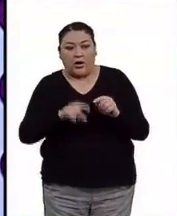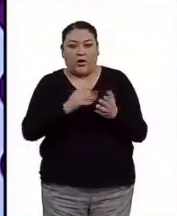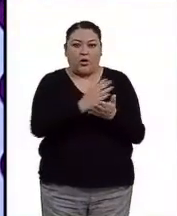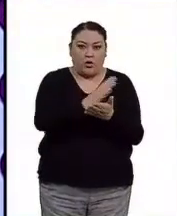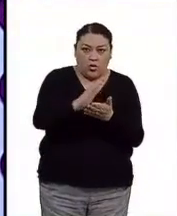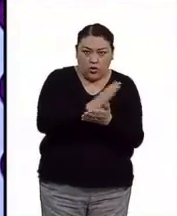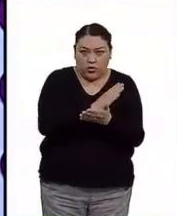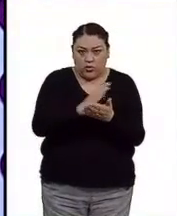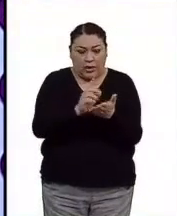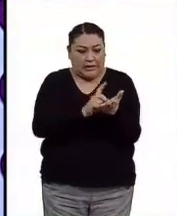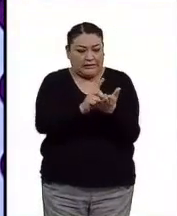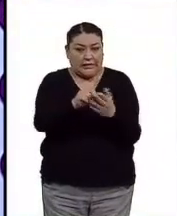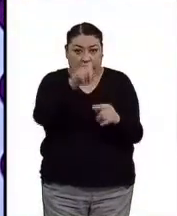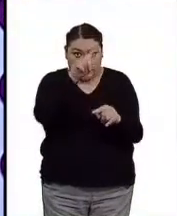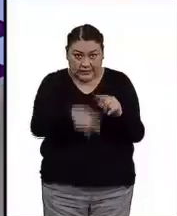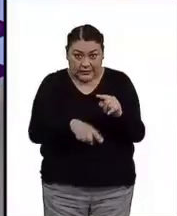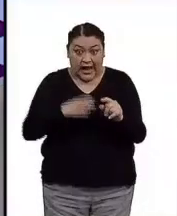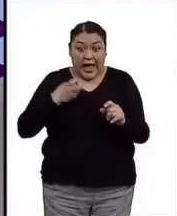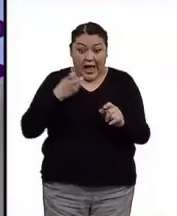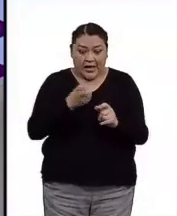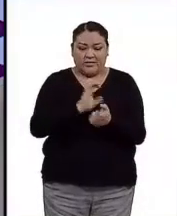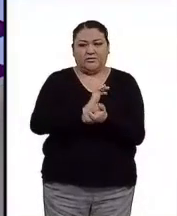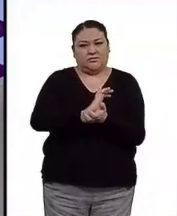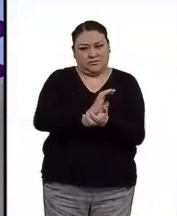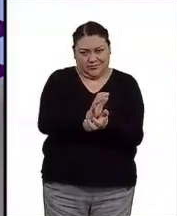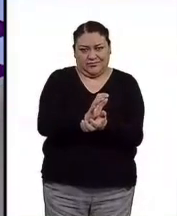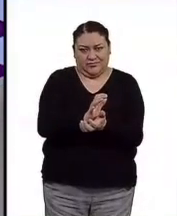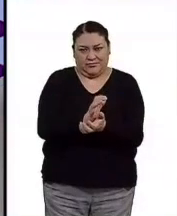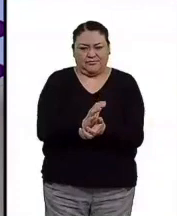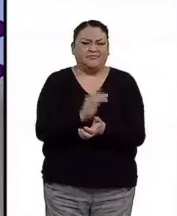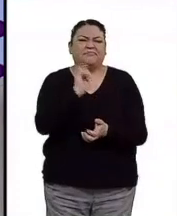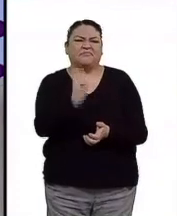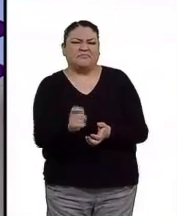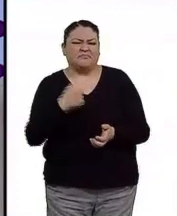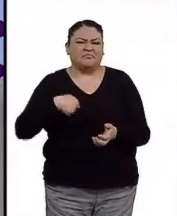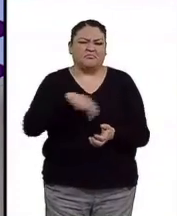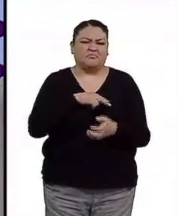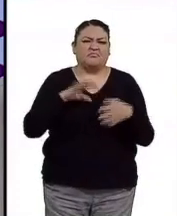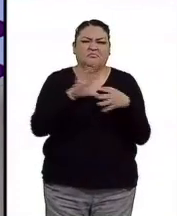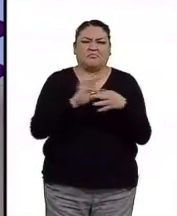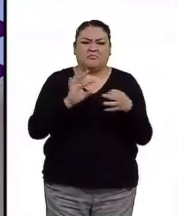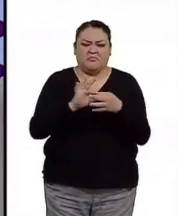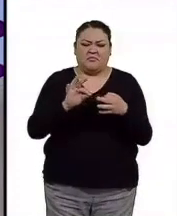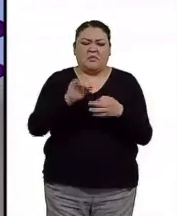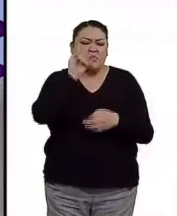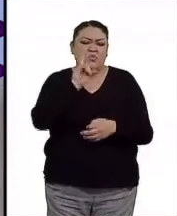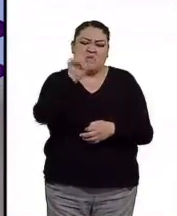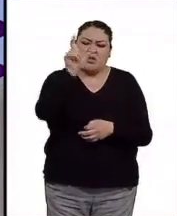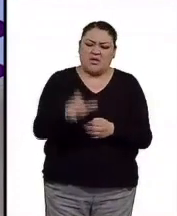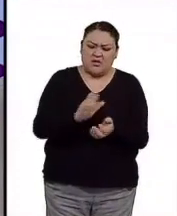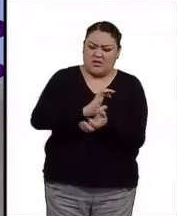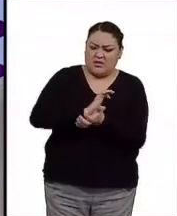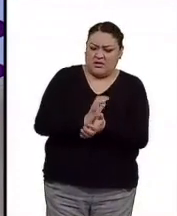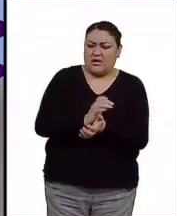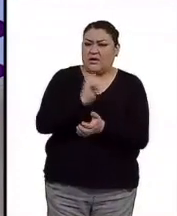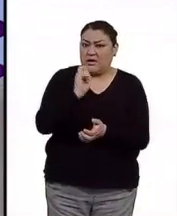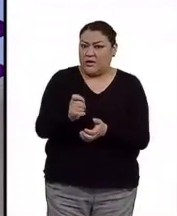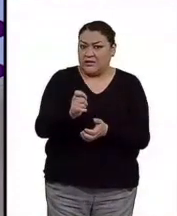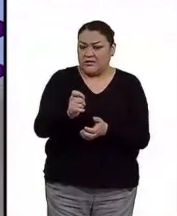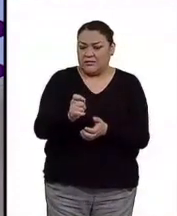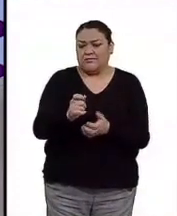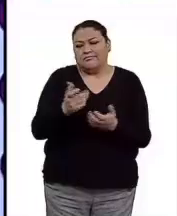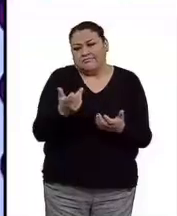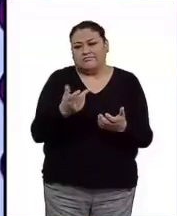o disminuir los derechos de las mujeres. Entonces, básicamente, cuando hablamos de discriminación por razones de género, tenemos, sí, por